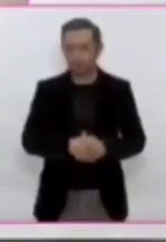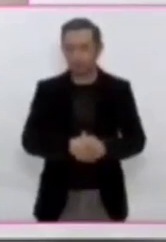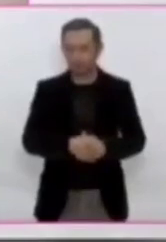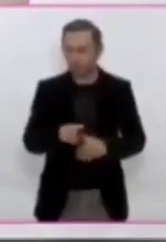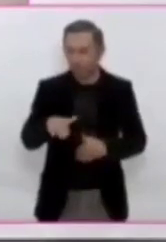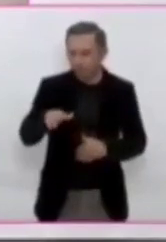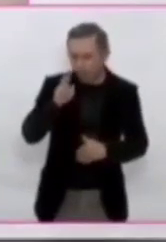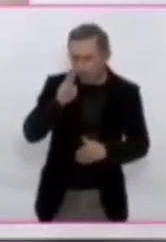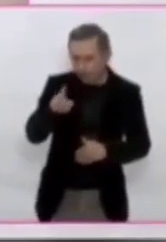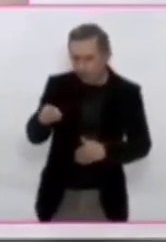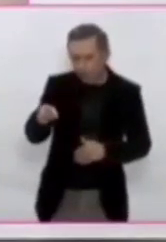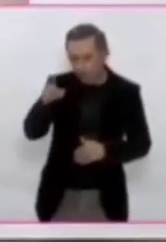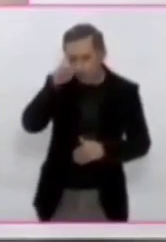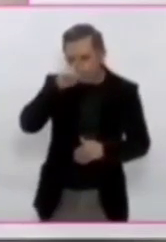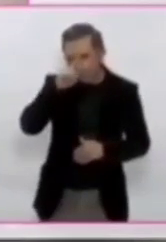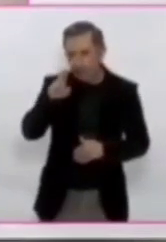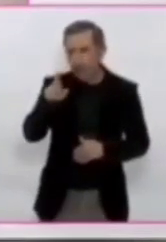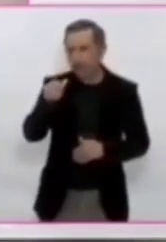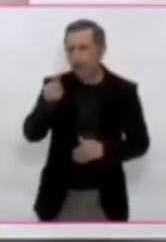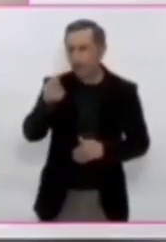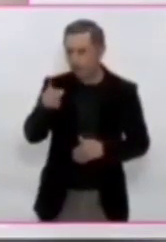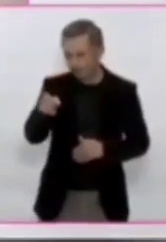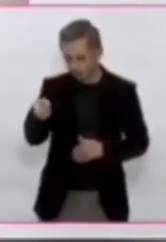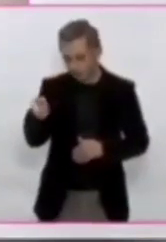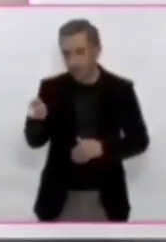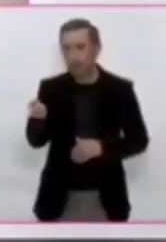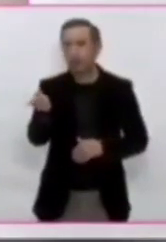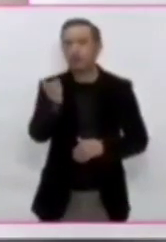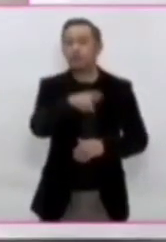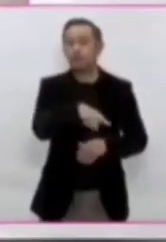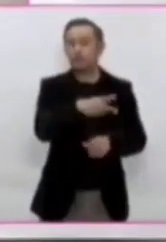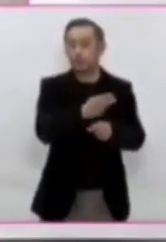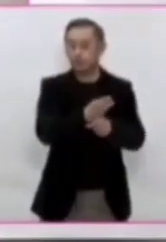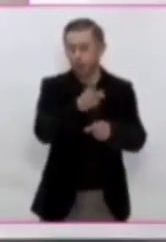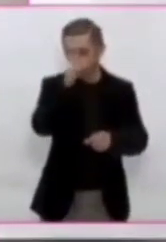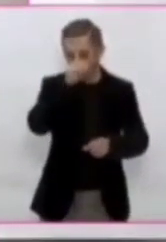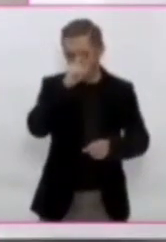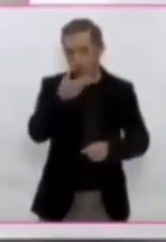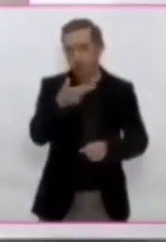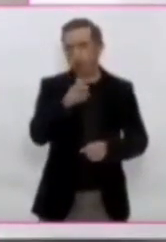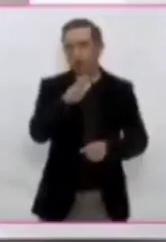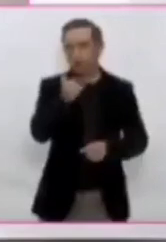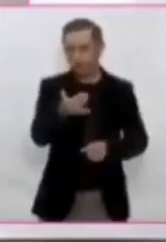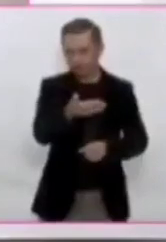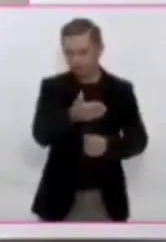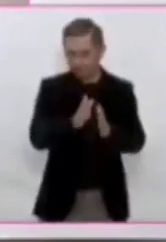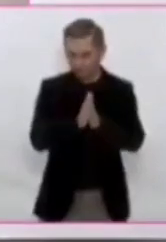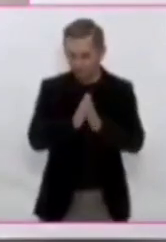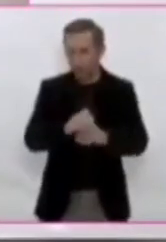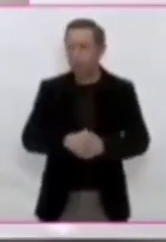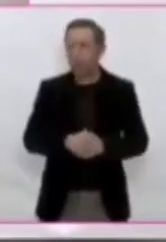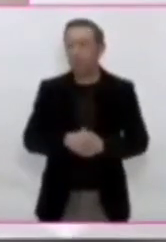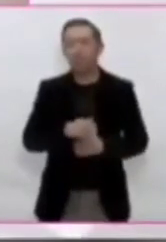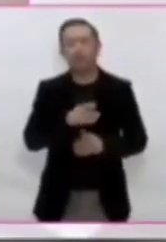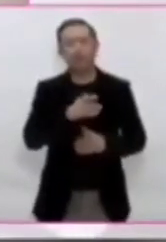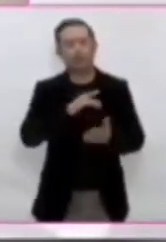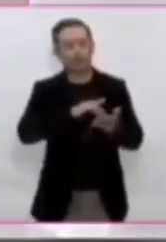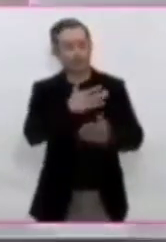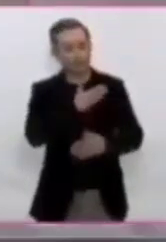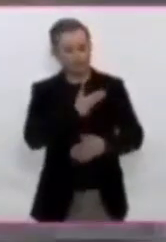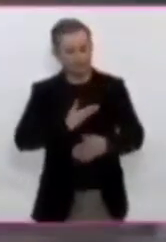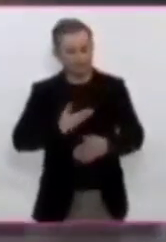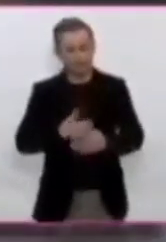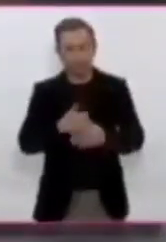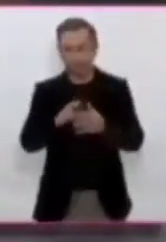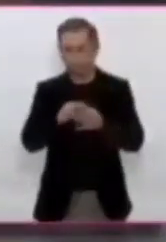vi primero a la consejera Rabel, después a la consejera Humphrey, por favor. Gracias, presidente. En términos generales,